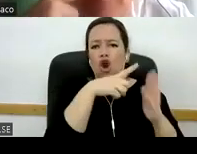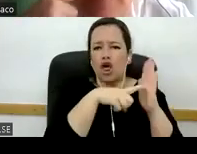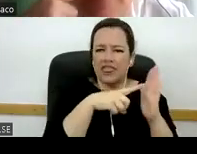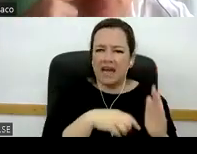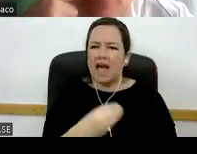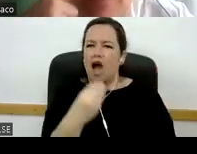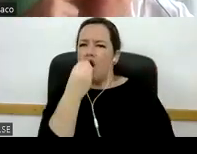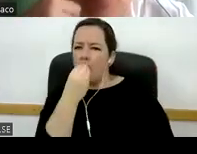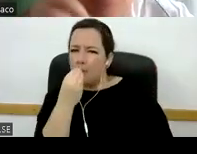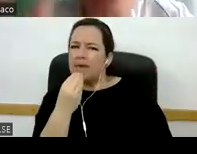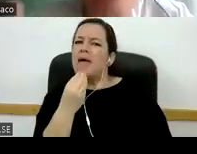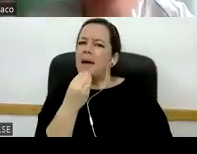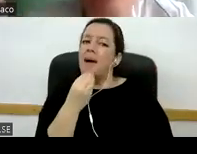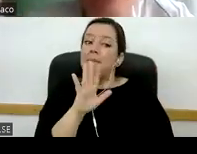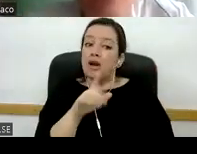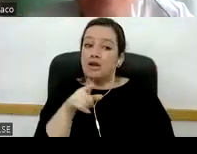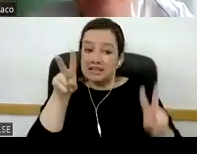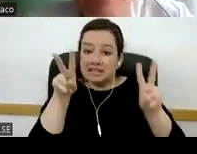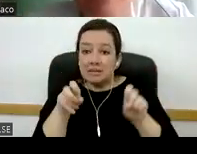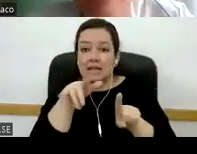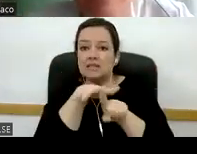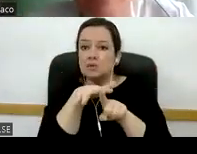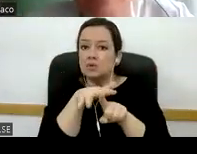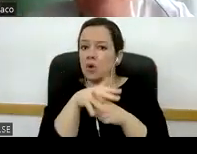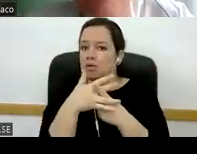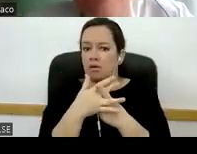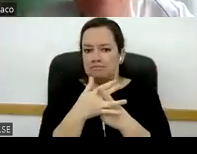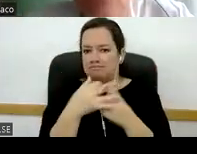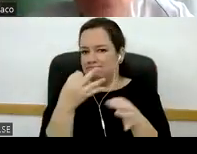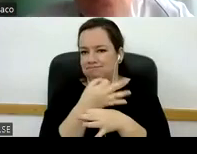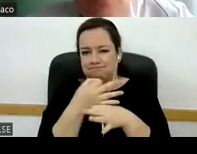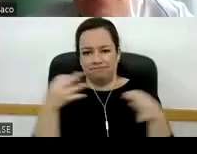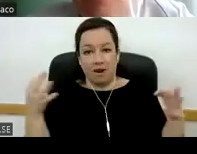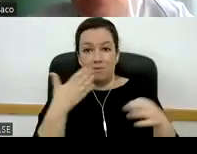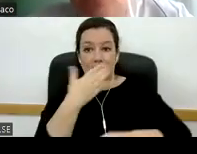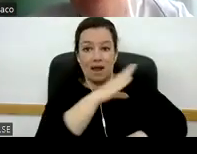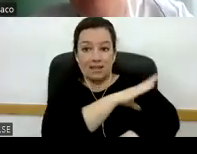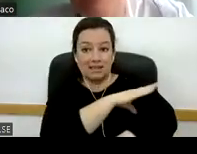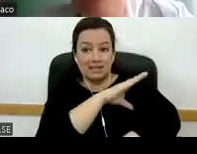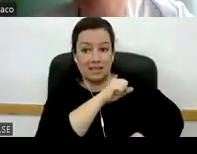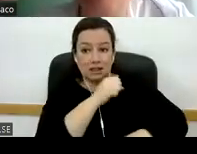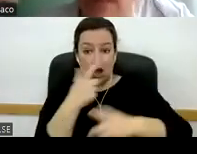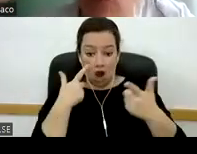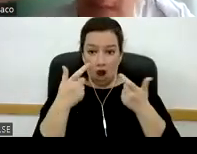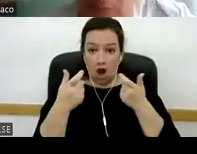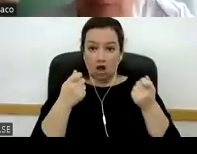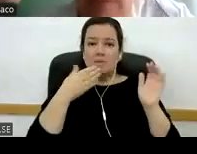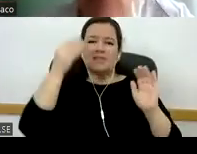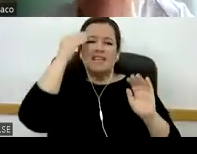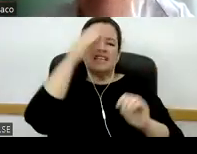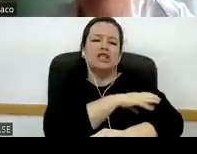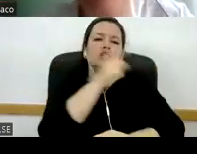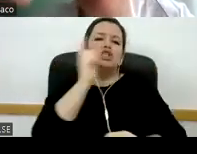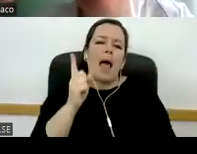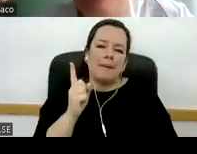nutricionales, por así decirlo, pero pensad que sería la situación ideal en la que la persona solo tiene hipertensión. Es muy raro,